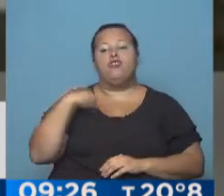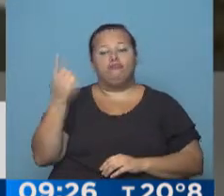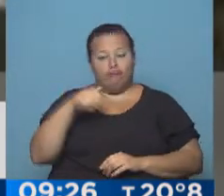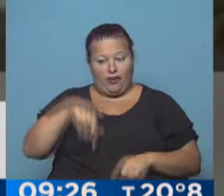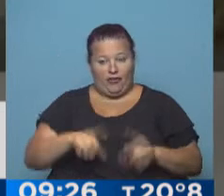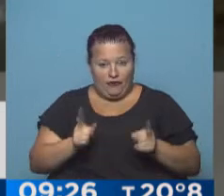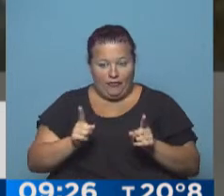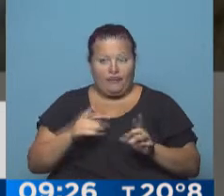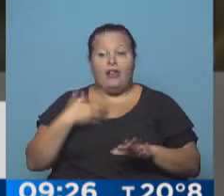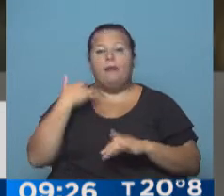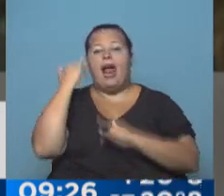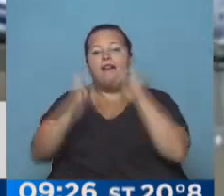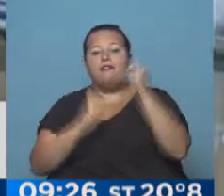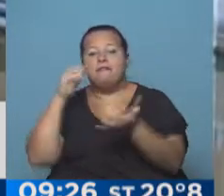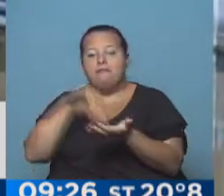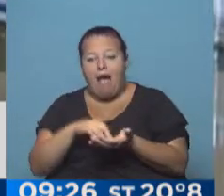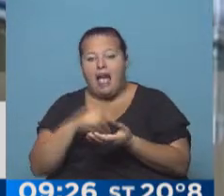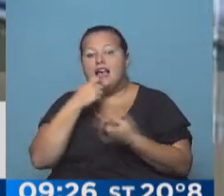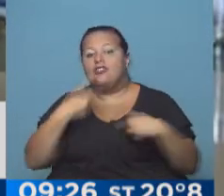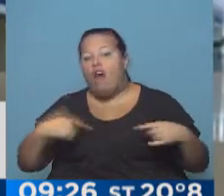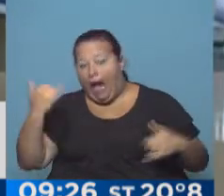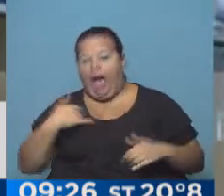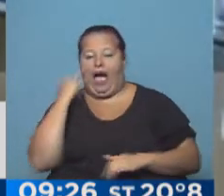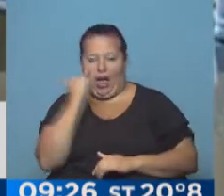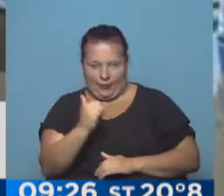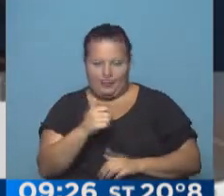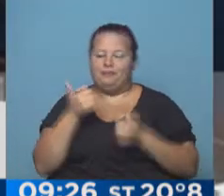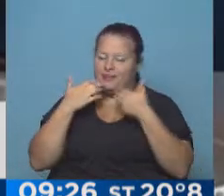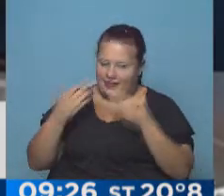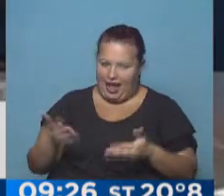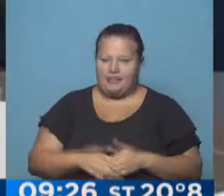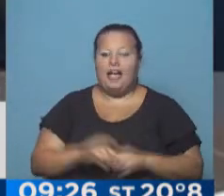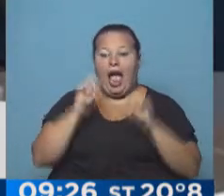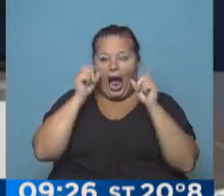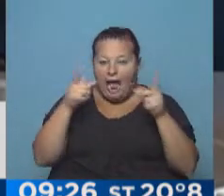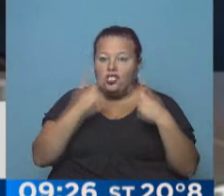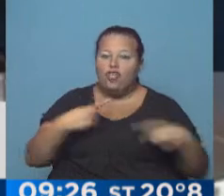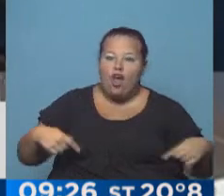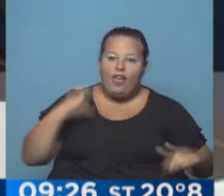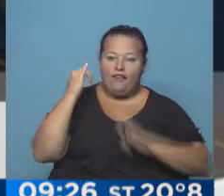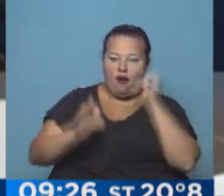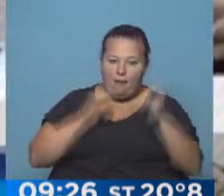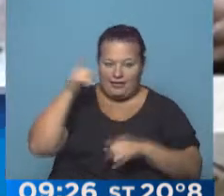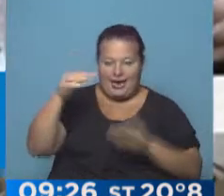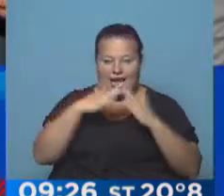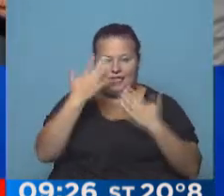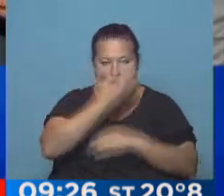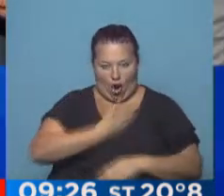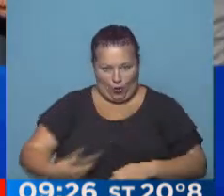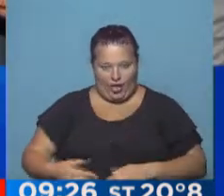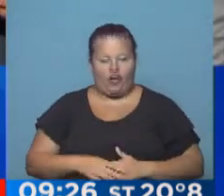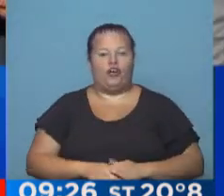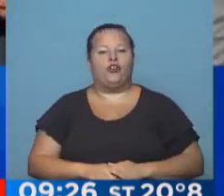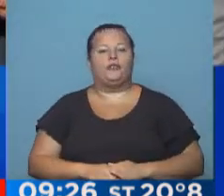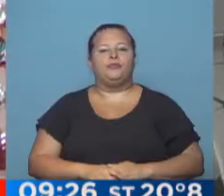aquí para llevar nueva información cuando esta se produzca. Gracias, Ariel. Atentos entonces a toda la información allí desde Casa de Gobierno.